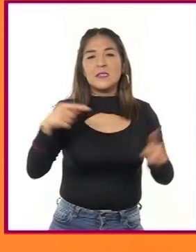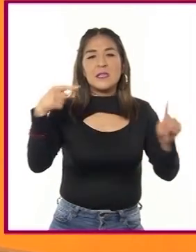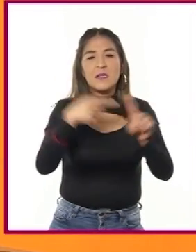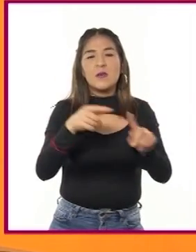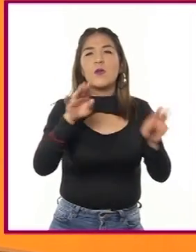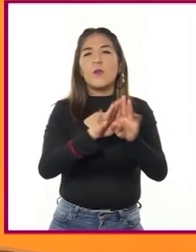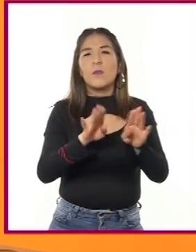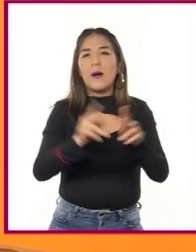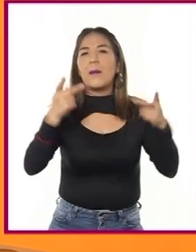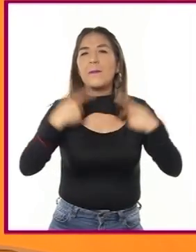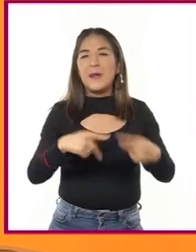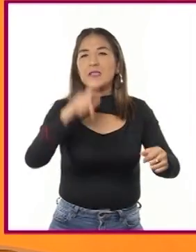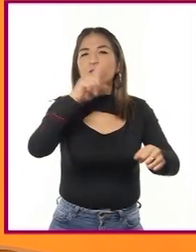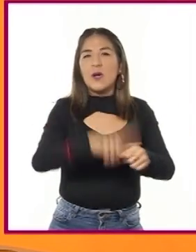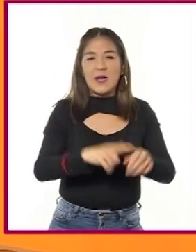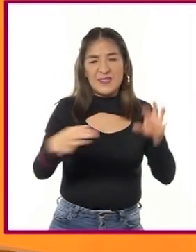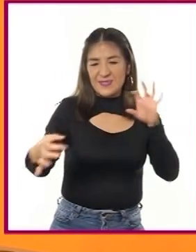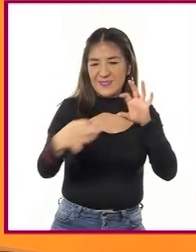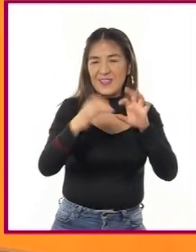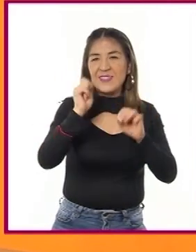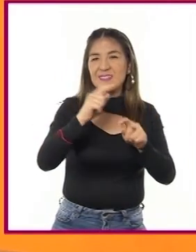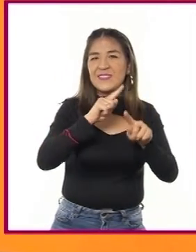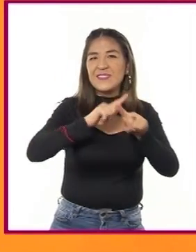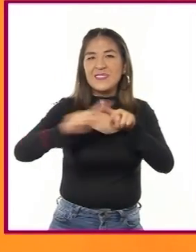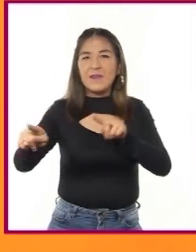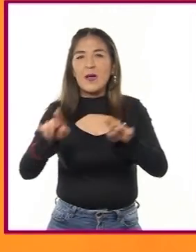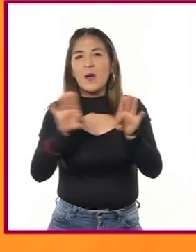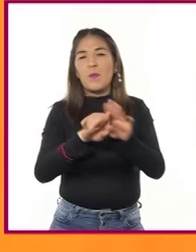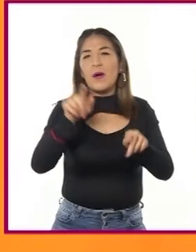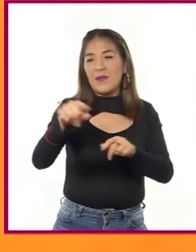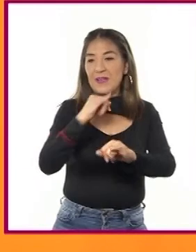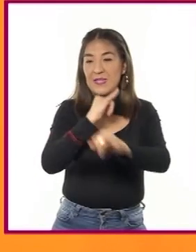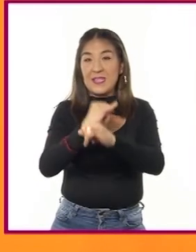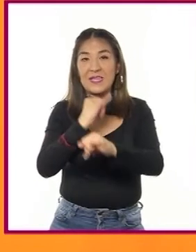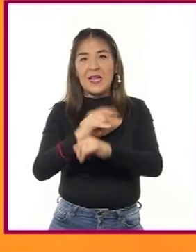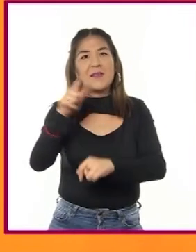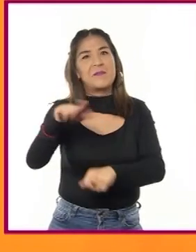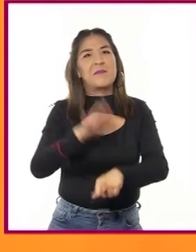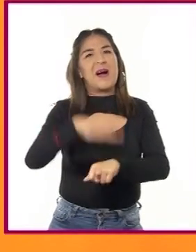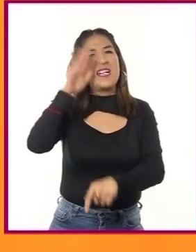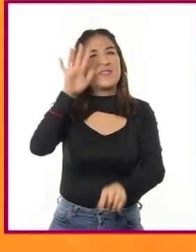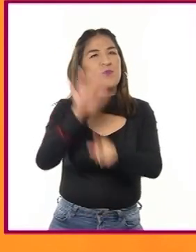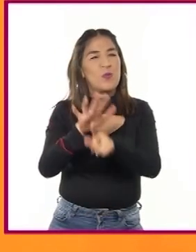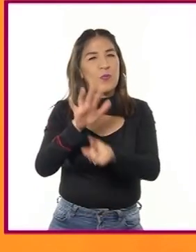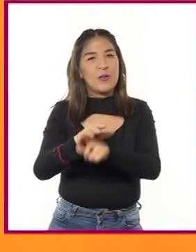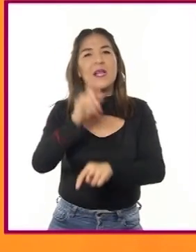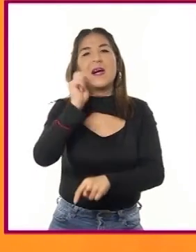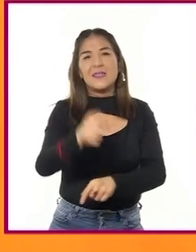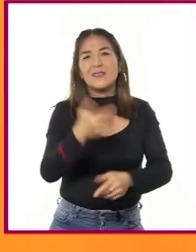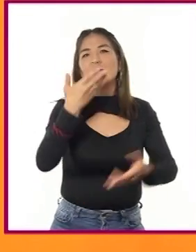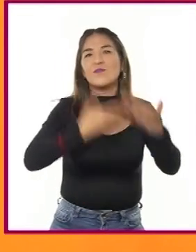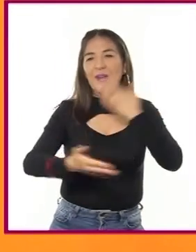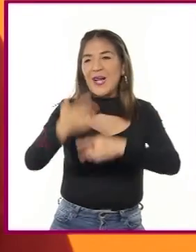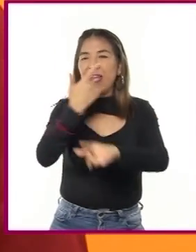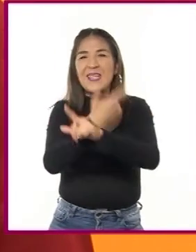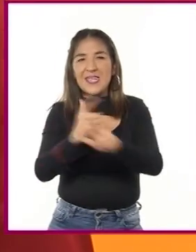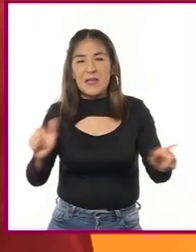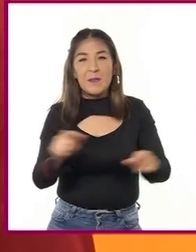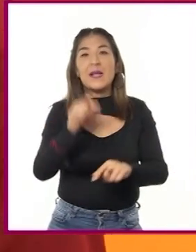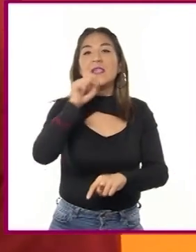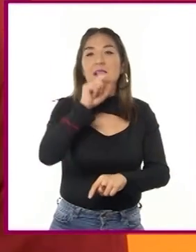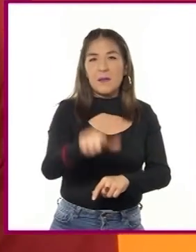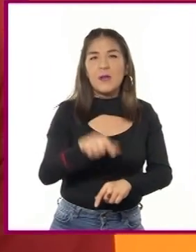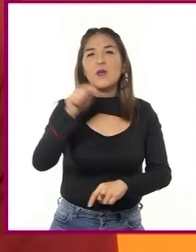una identidad distinta a la suya, en una red social muy famosa, para poder interactuar con mayor libertad y con